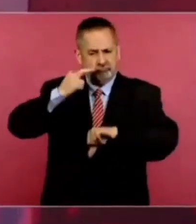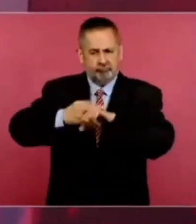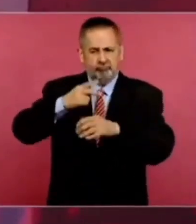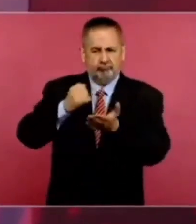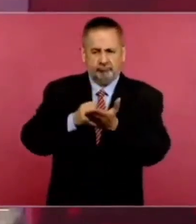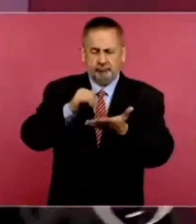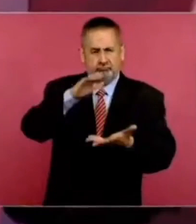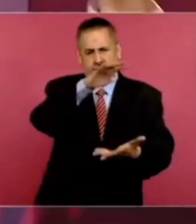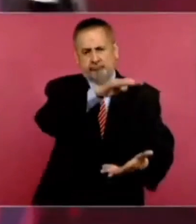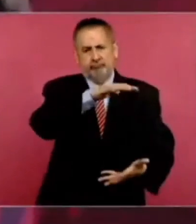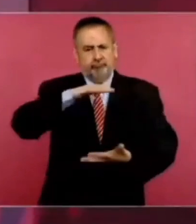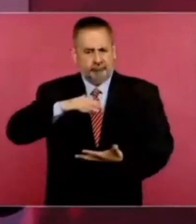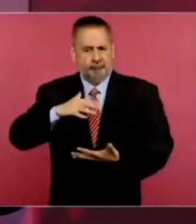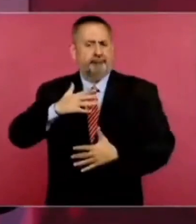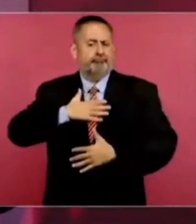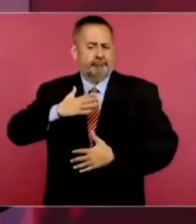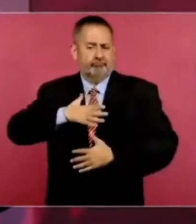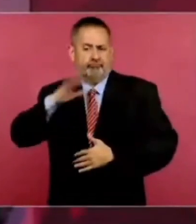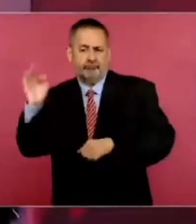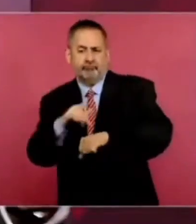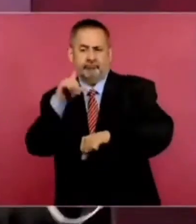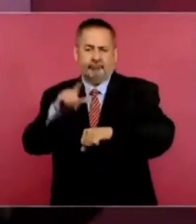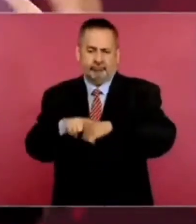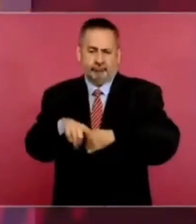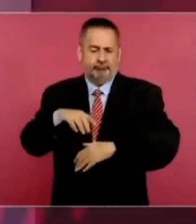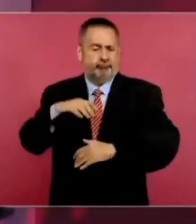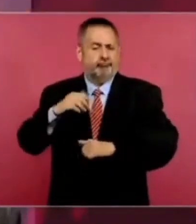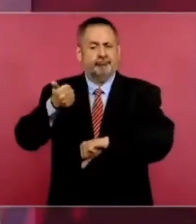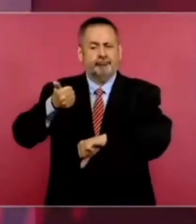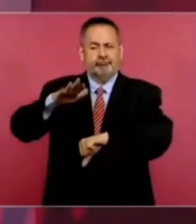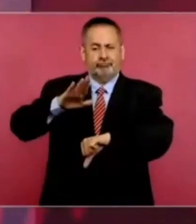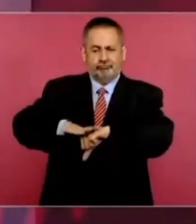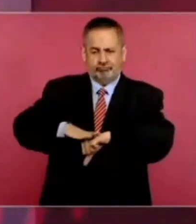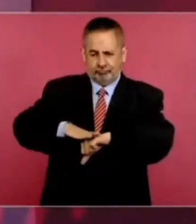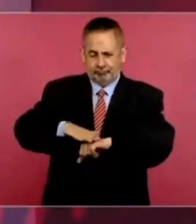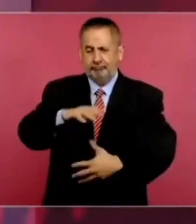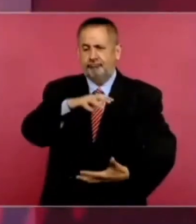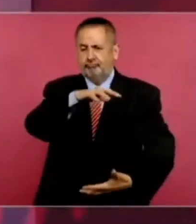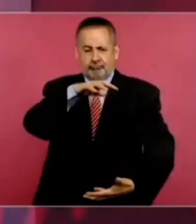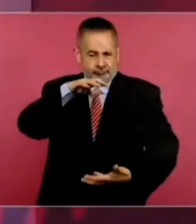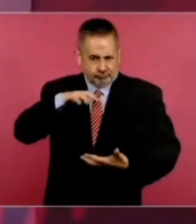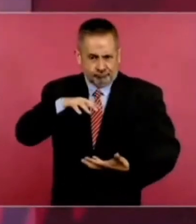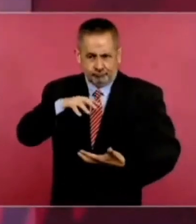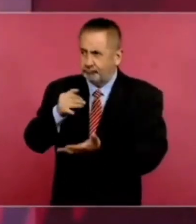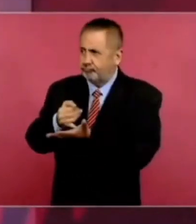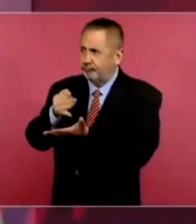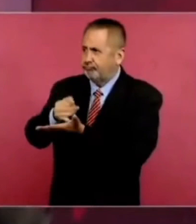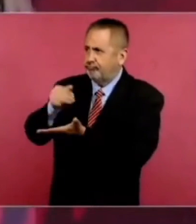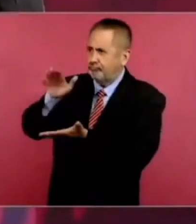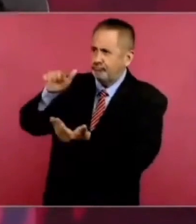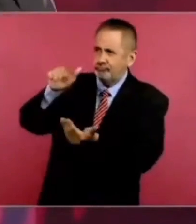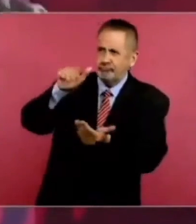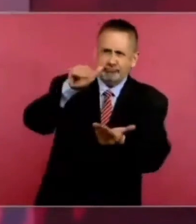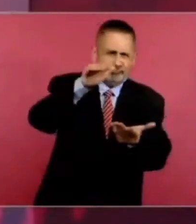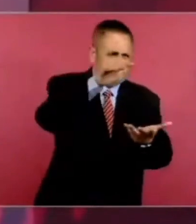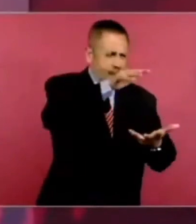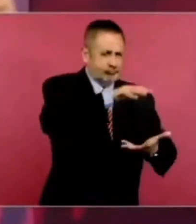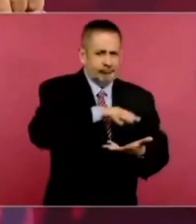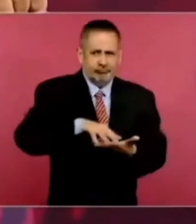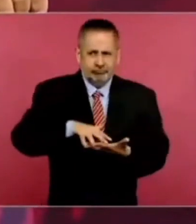hacendaria para que la federación sea la que lleve a cabo la recaudación y